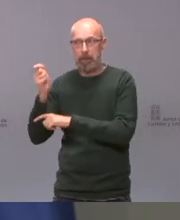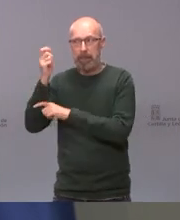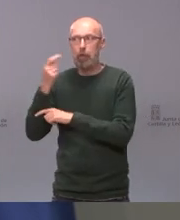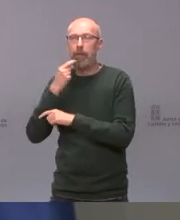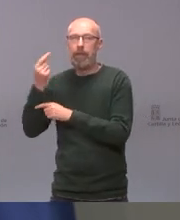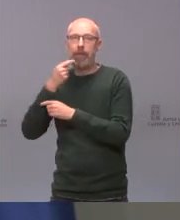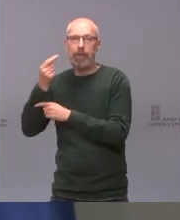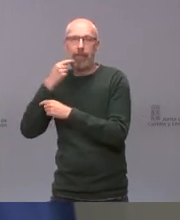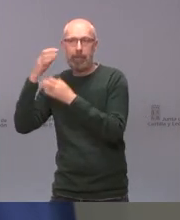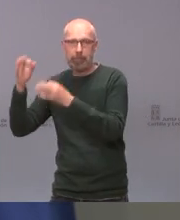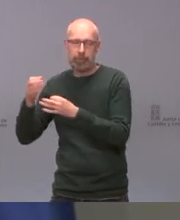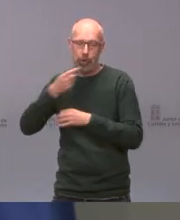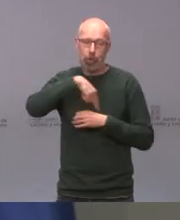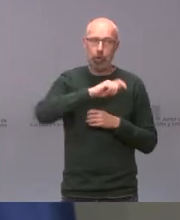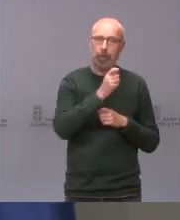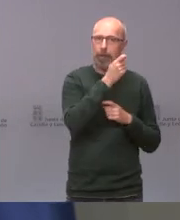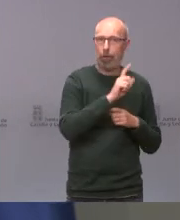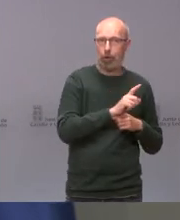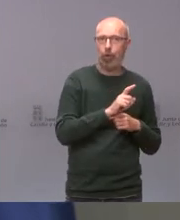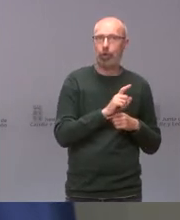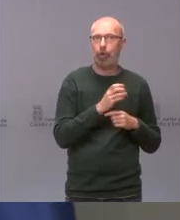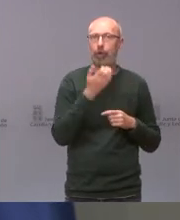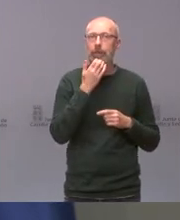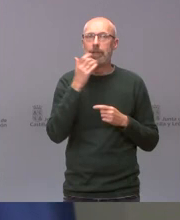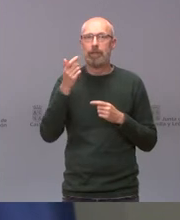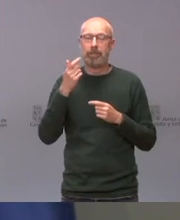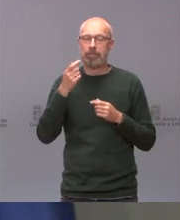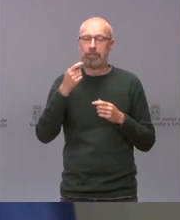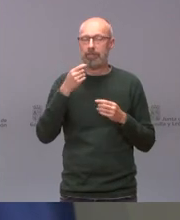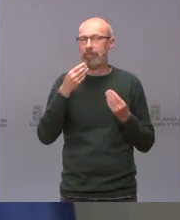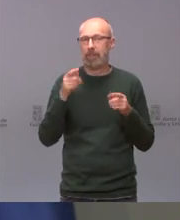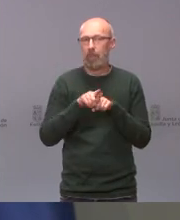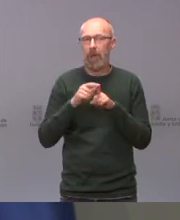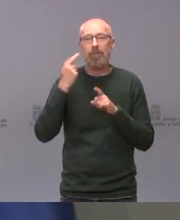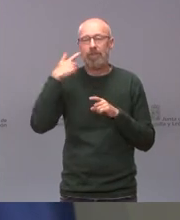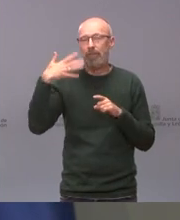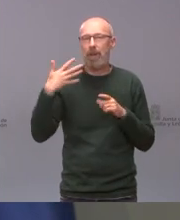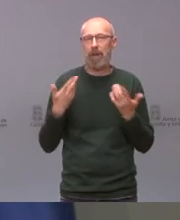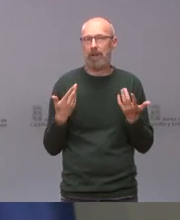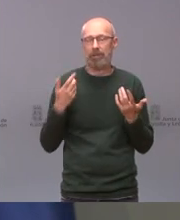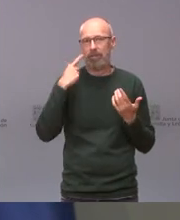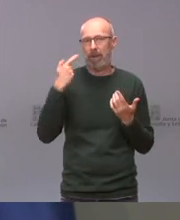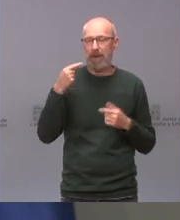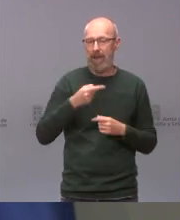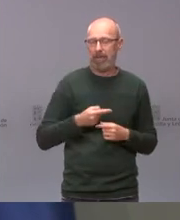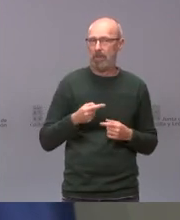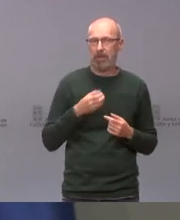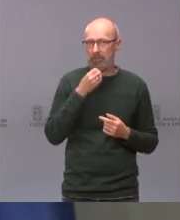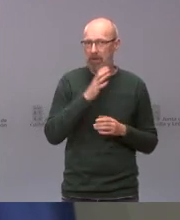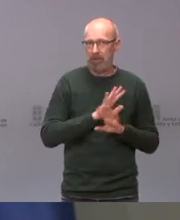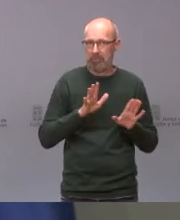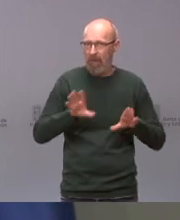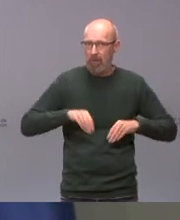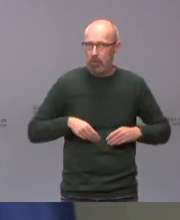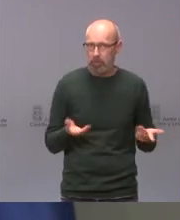pues en vez de tener la leyenda negra, tendríamos la leyenda idiota. Yo prefiero la negra que la otra.